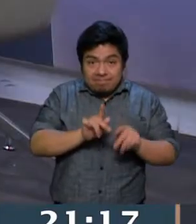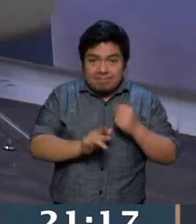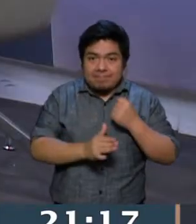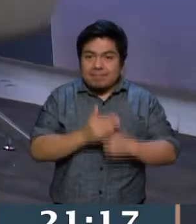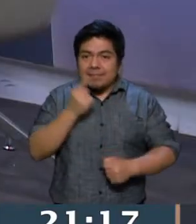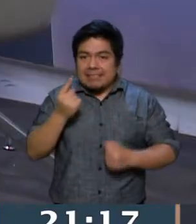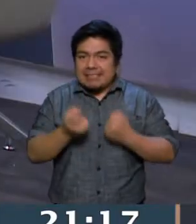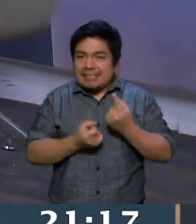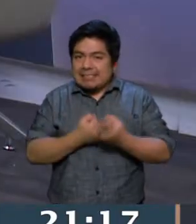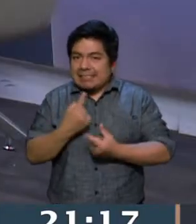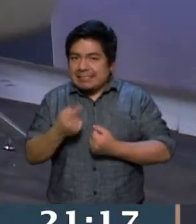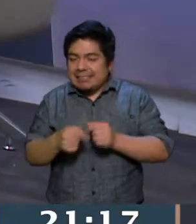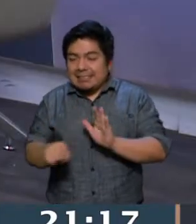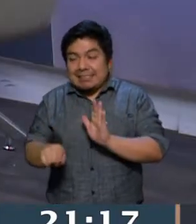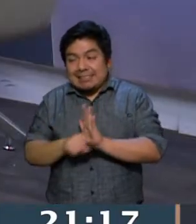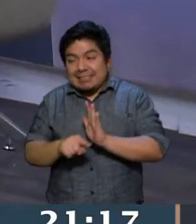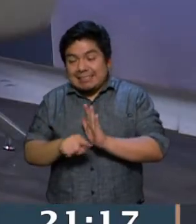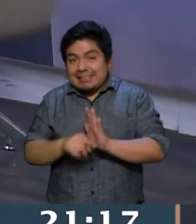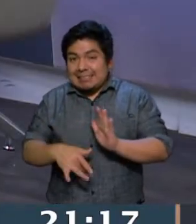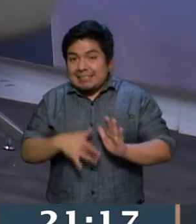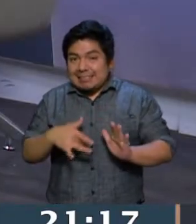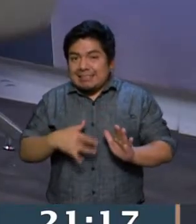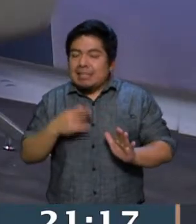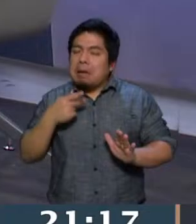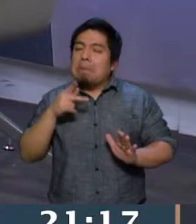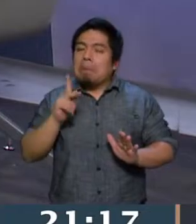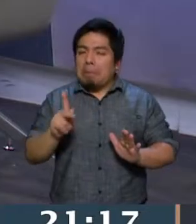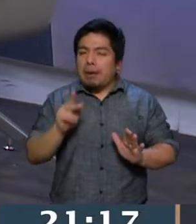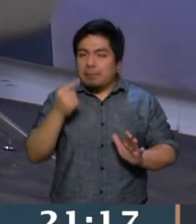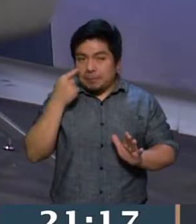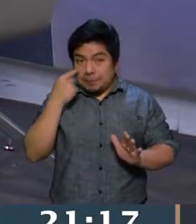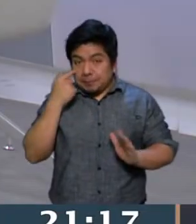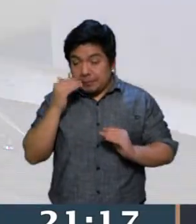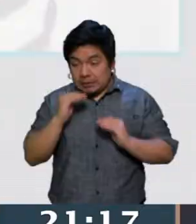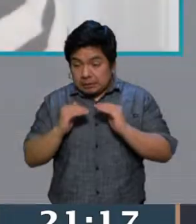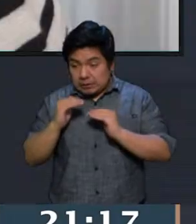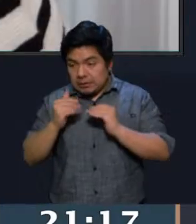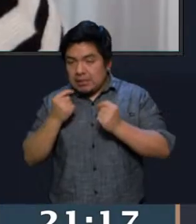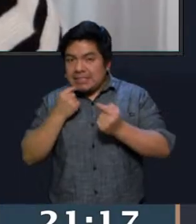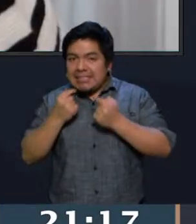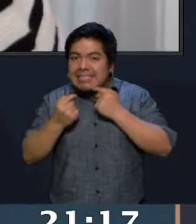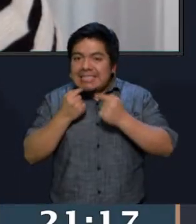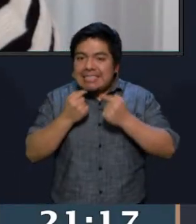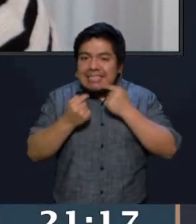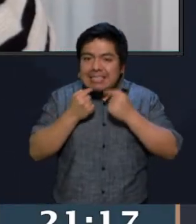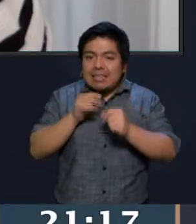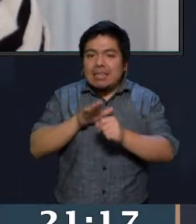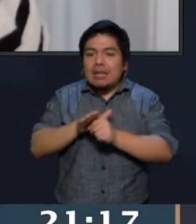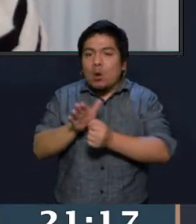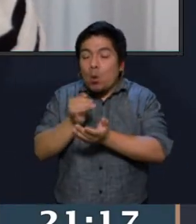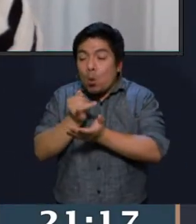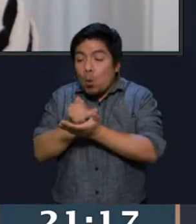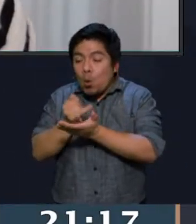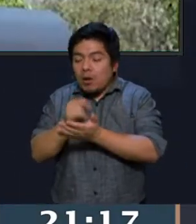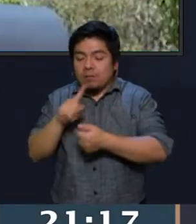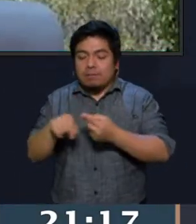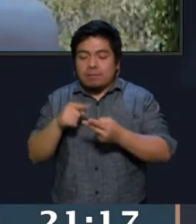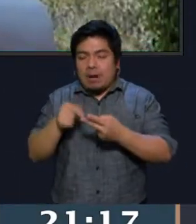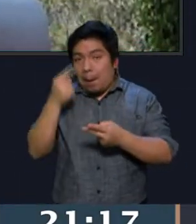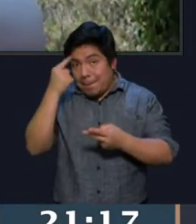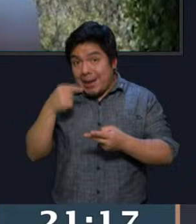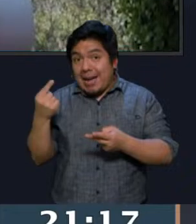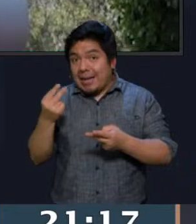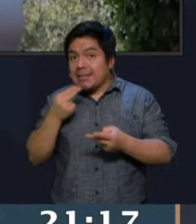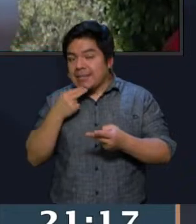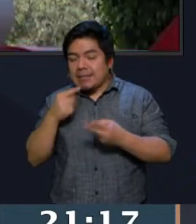tener impacto negativo. Sin embargo, yo creo que si empezamos a complejizar el debate y hablar de qué tipo de impuestos, para qué los necesitamos y